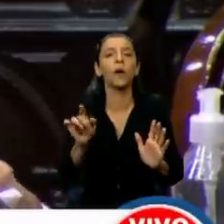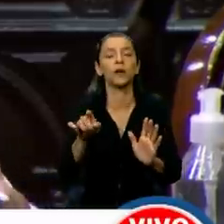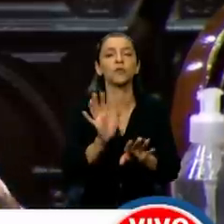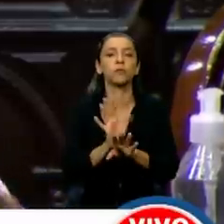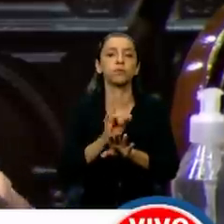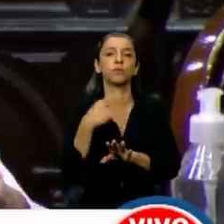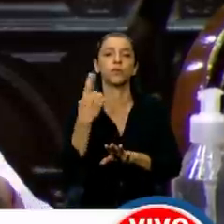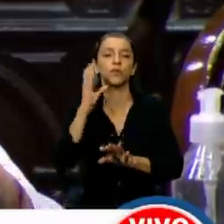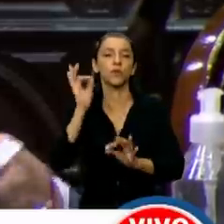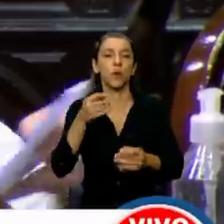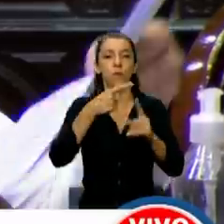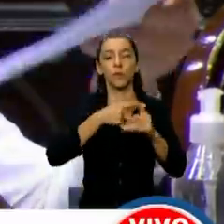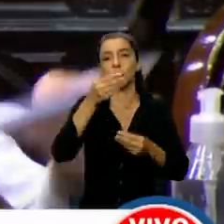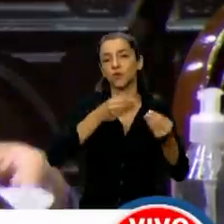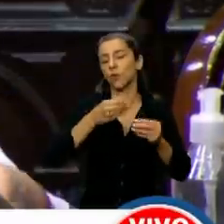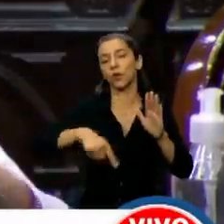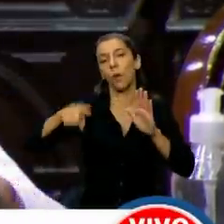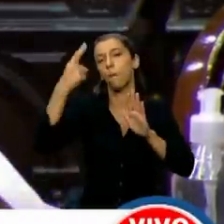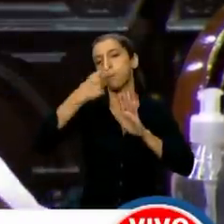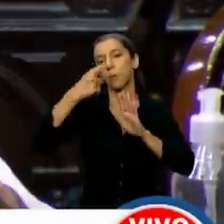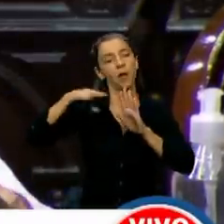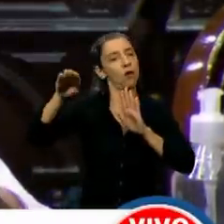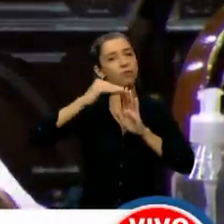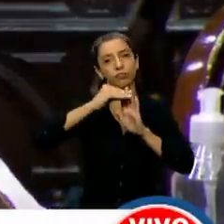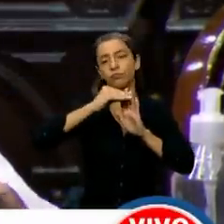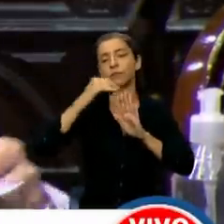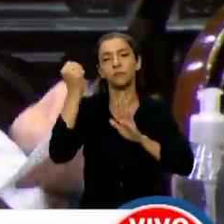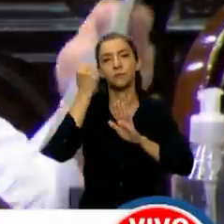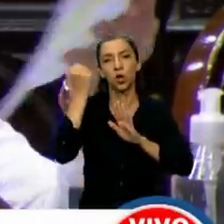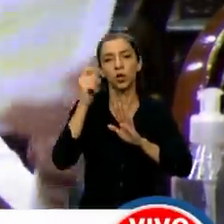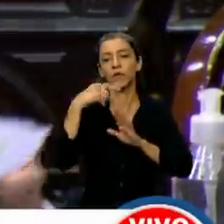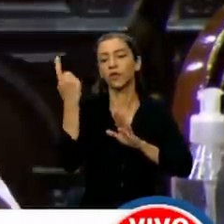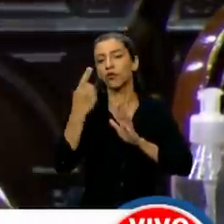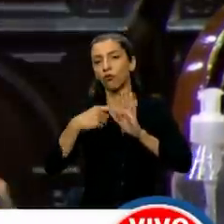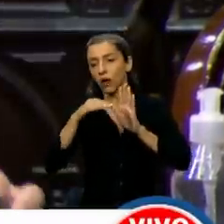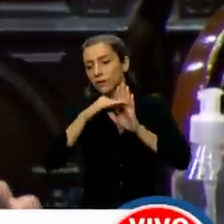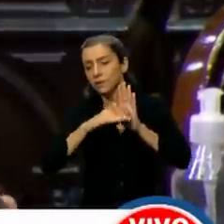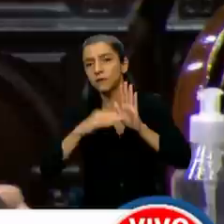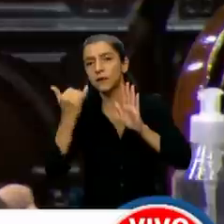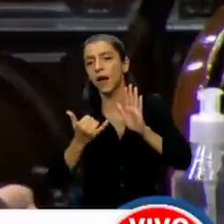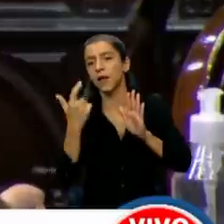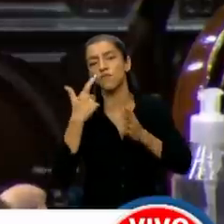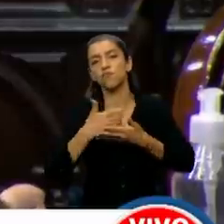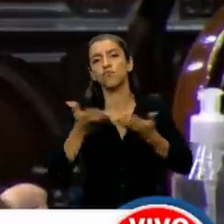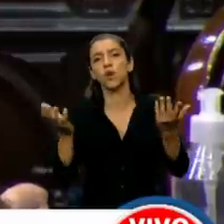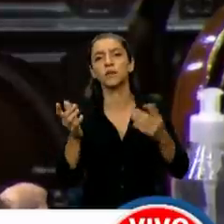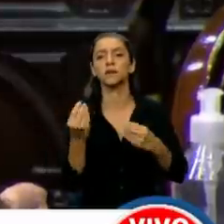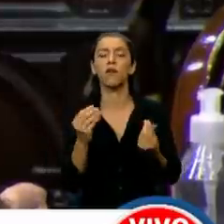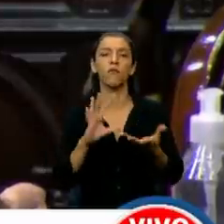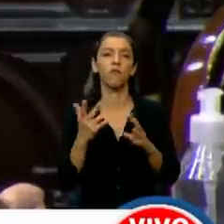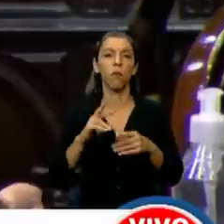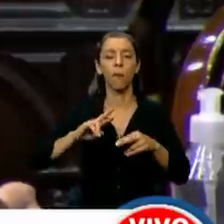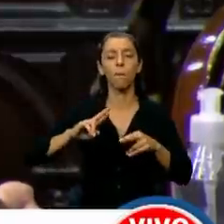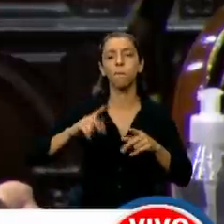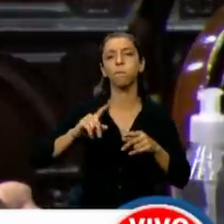es una prioridad en este presupuesto otras señales de ello las podemos encontrar en políticas de cuidado